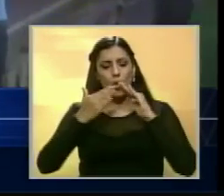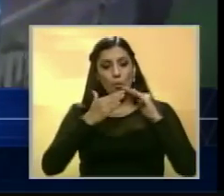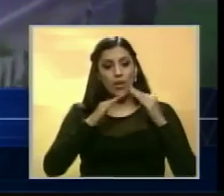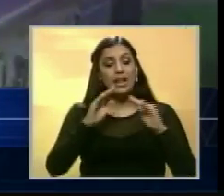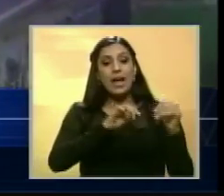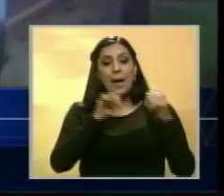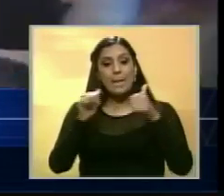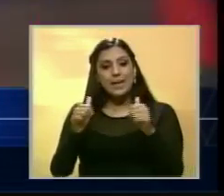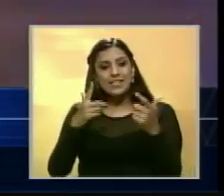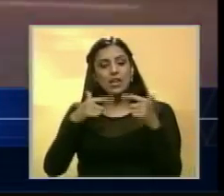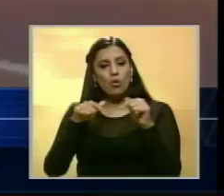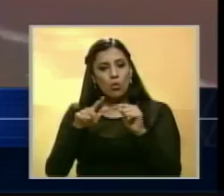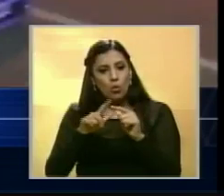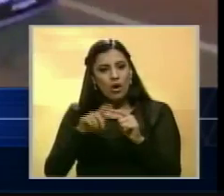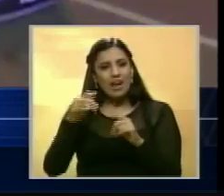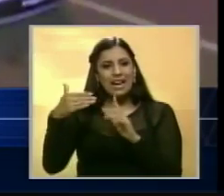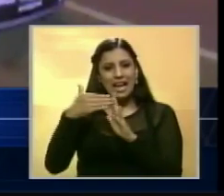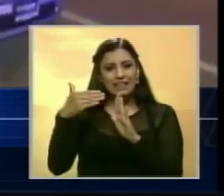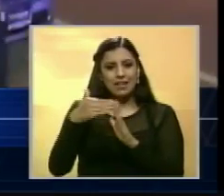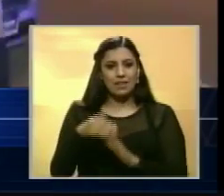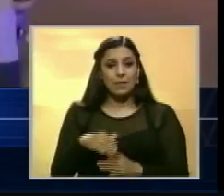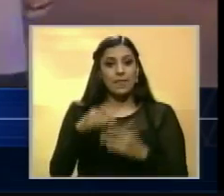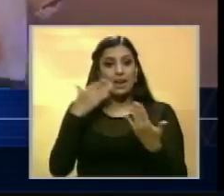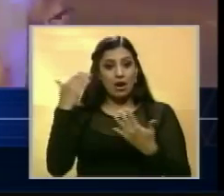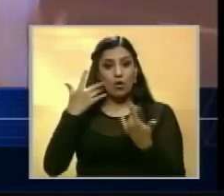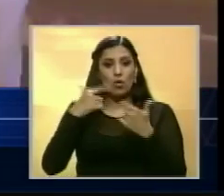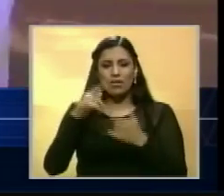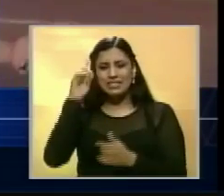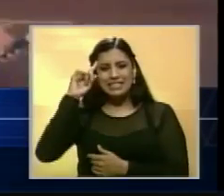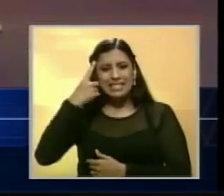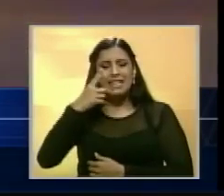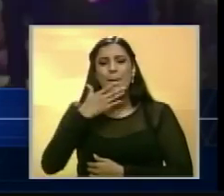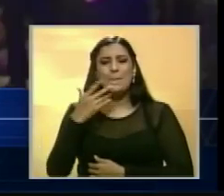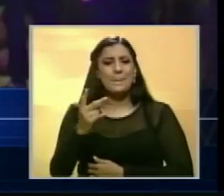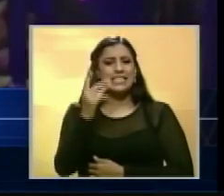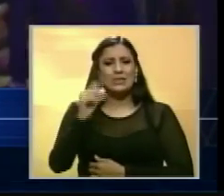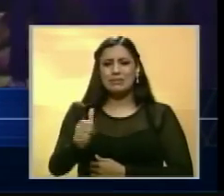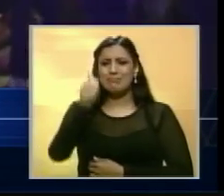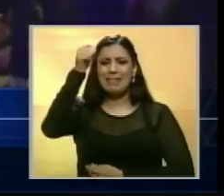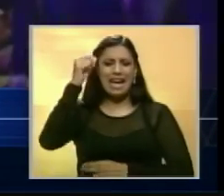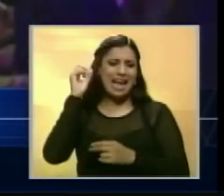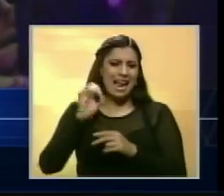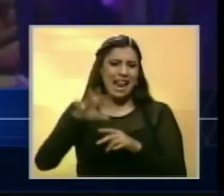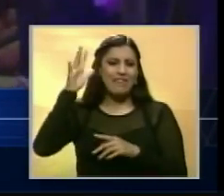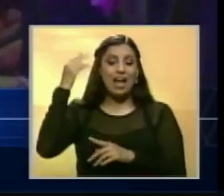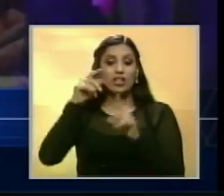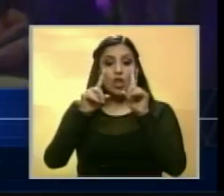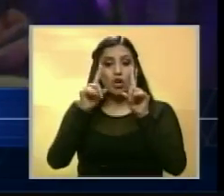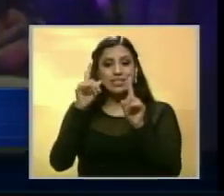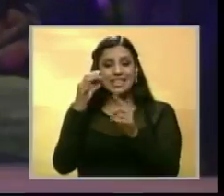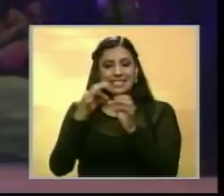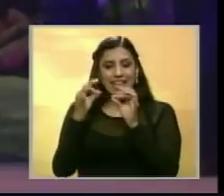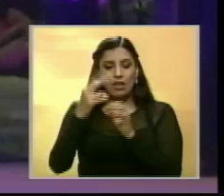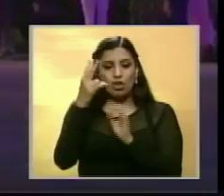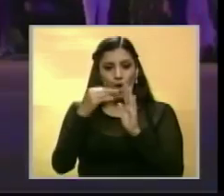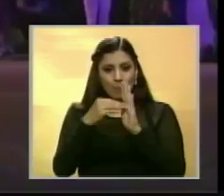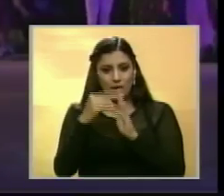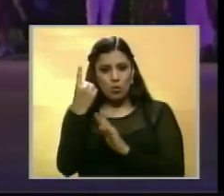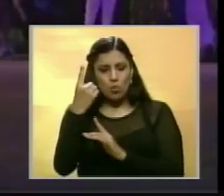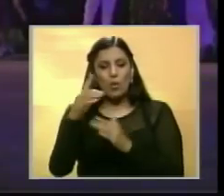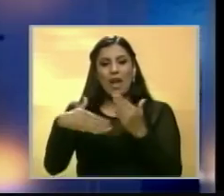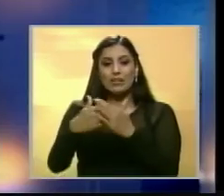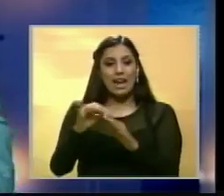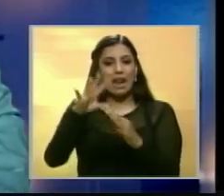cual comienza su recuperación tras los ataques. Este atentado es considerado el segundo más grave después de los hechos del 11 de septiembre de